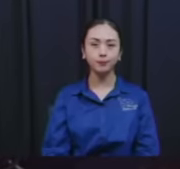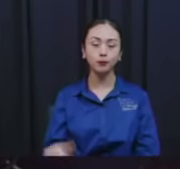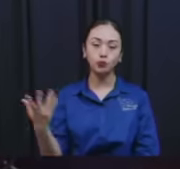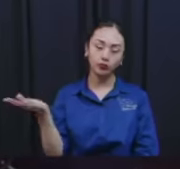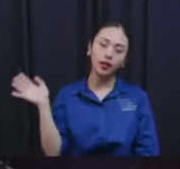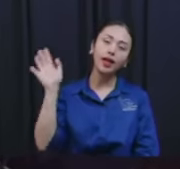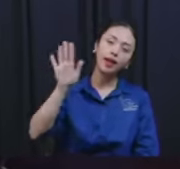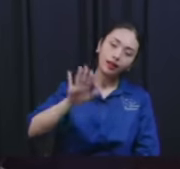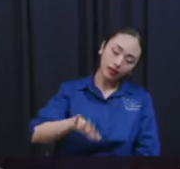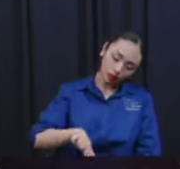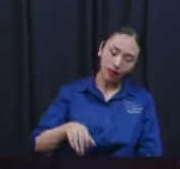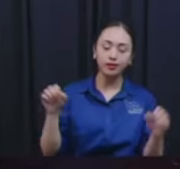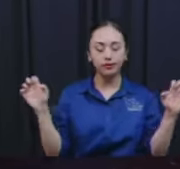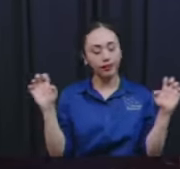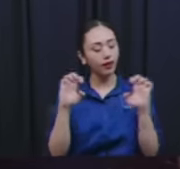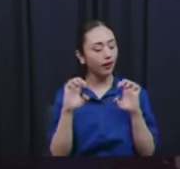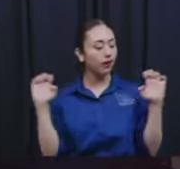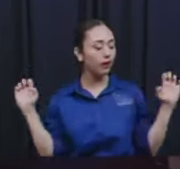tal